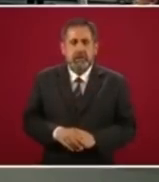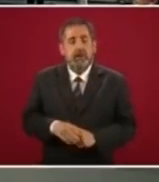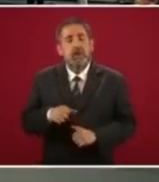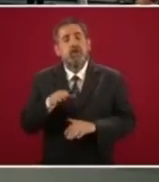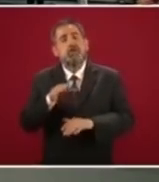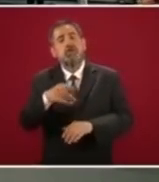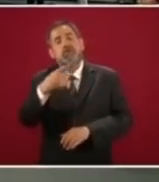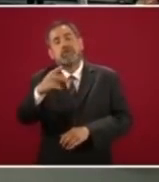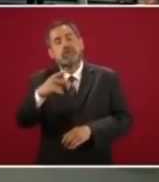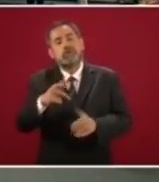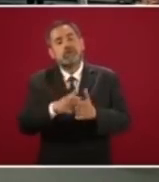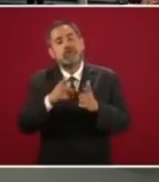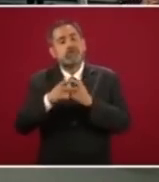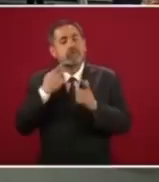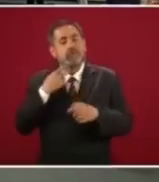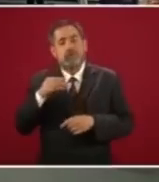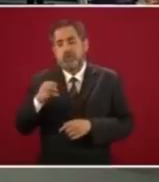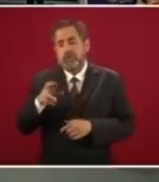baja, presidente.